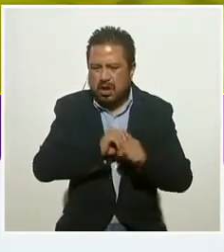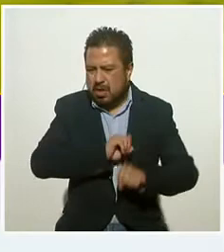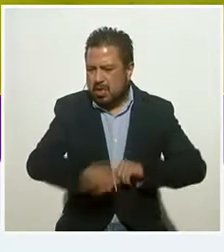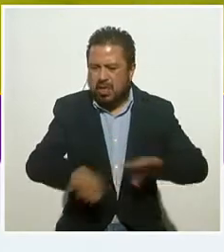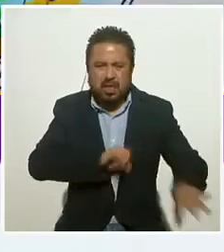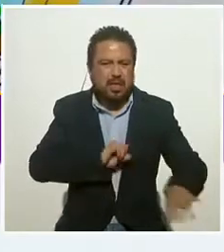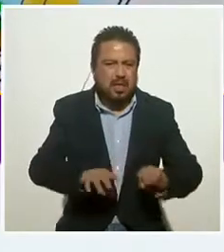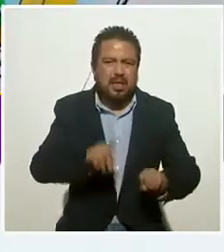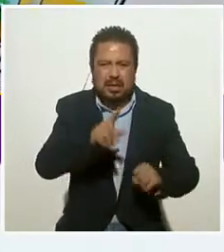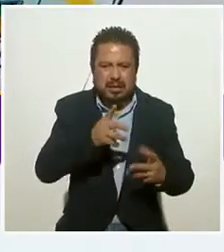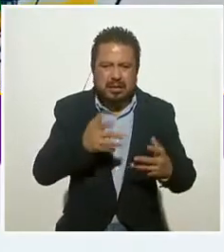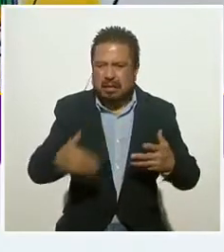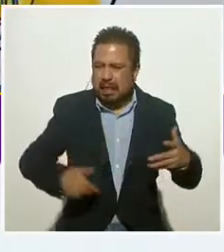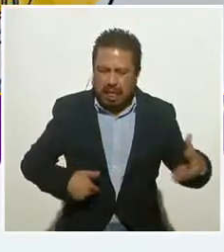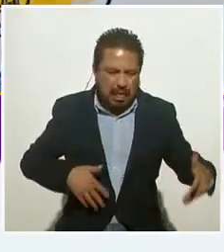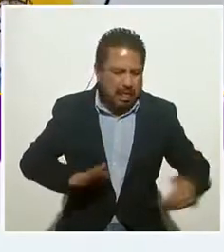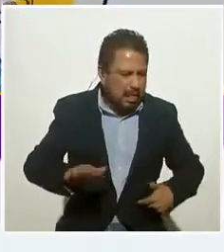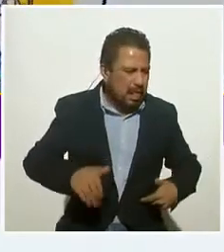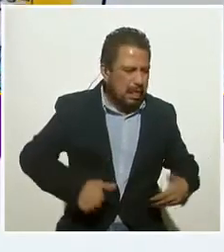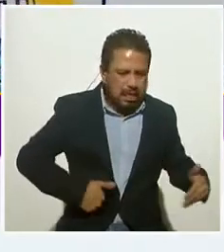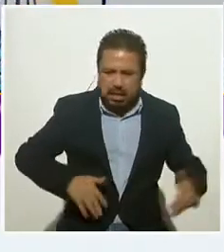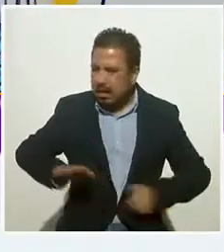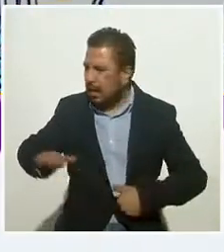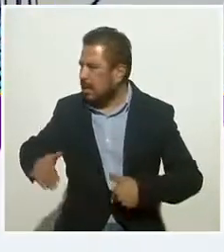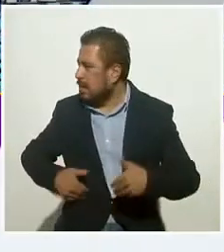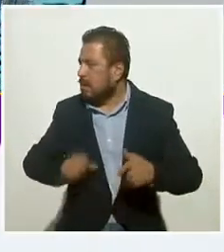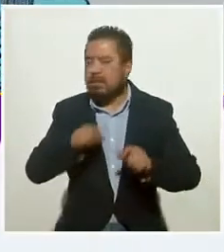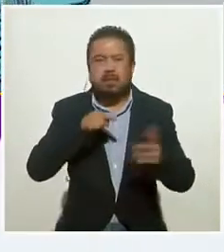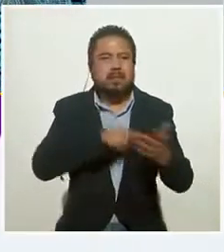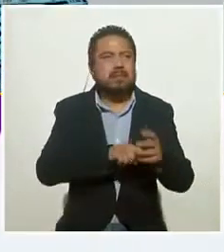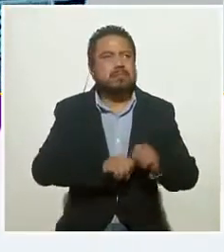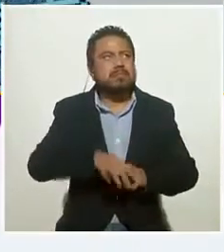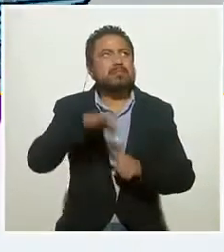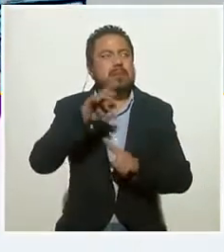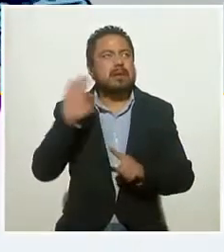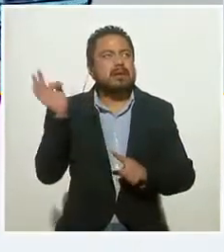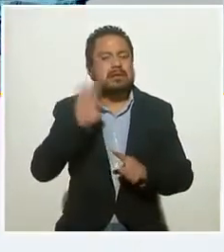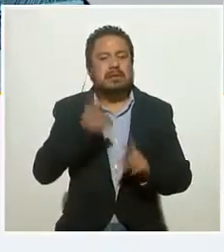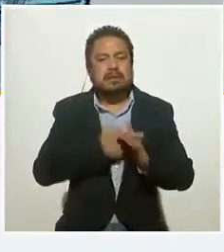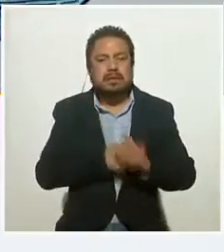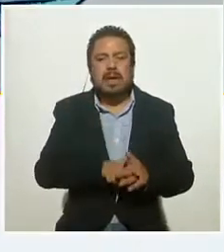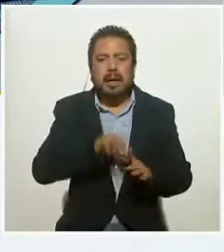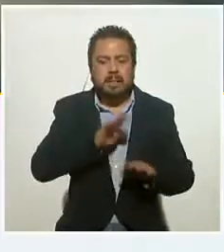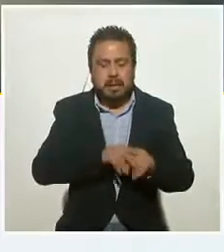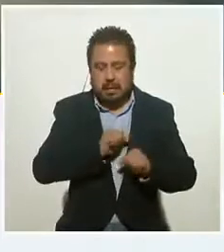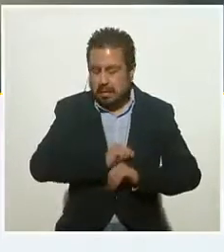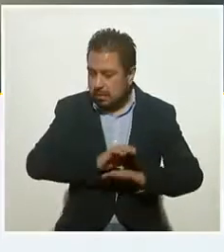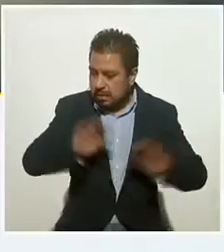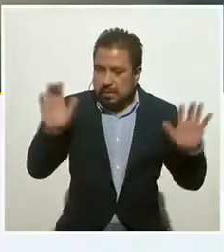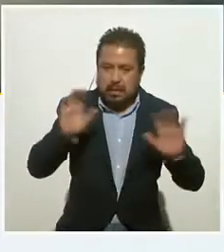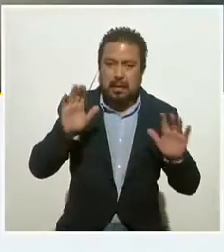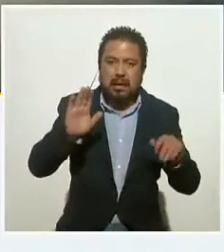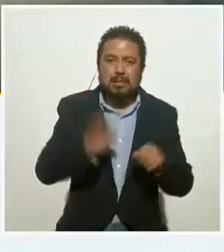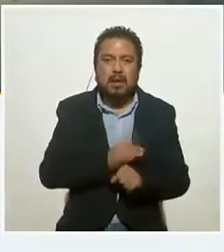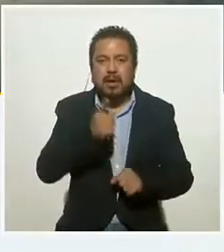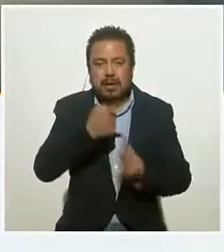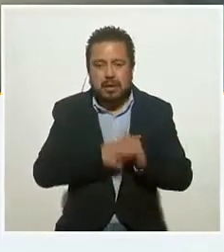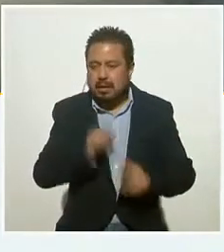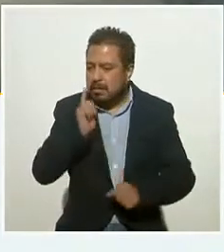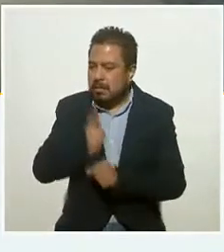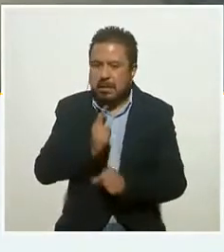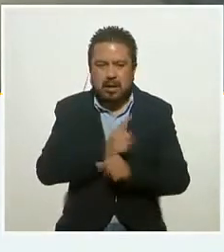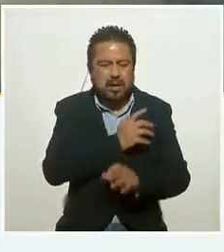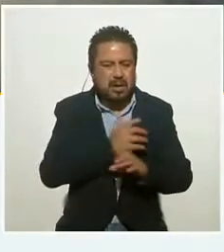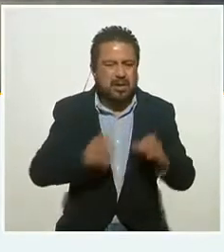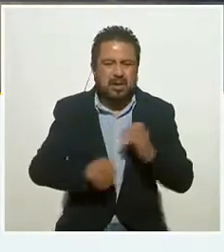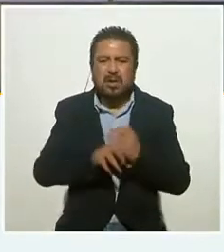te estás pegando por todos lados y cuando prendes la luz, pues a lo mejor de inicio es impactante, ¿no? Porque empiezas a ver un montón de